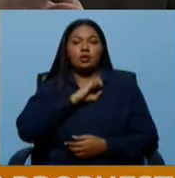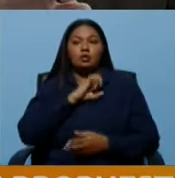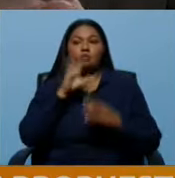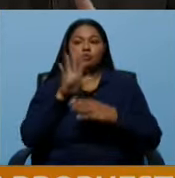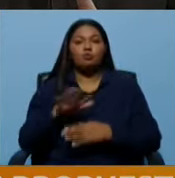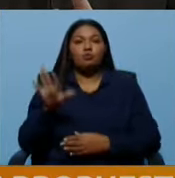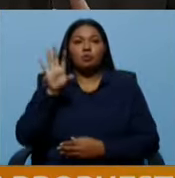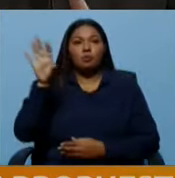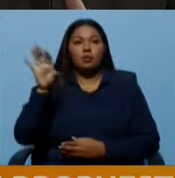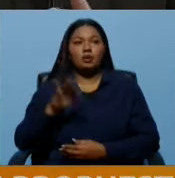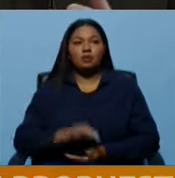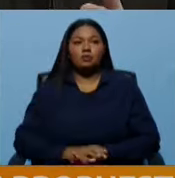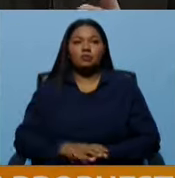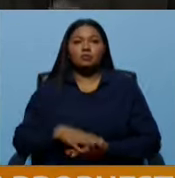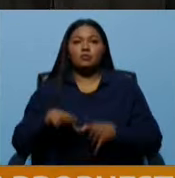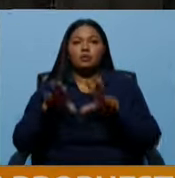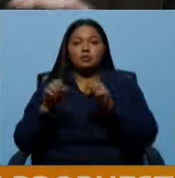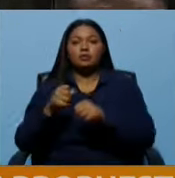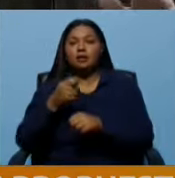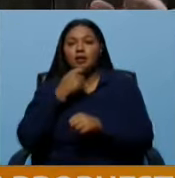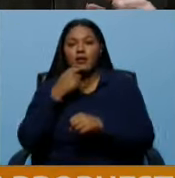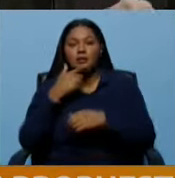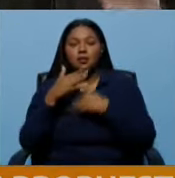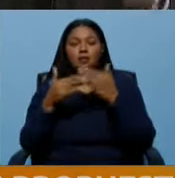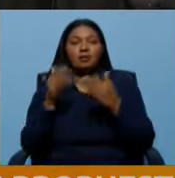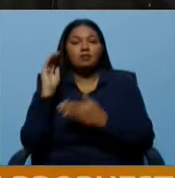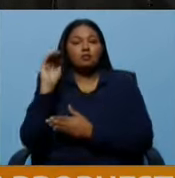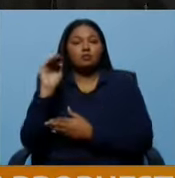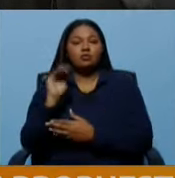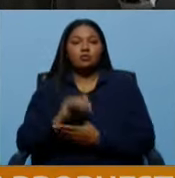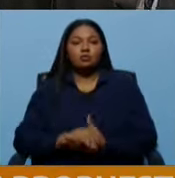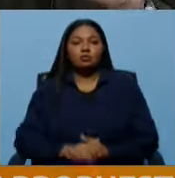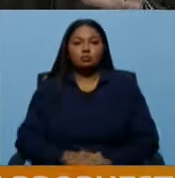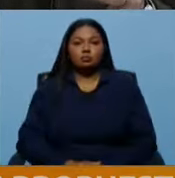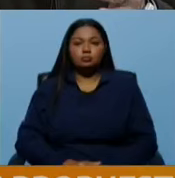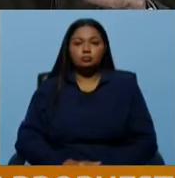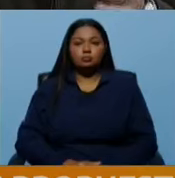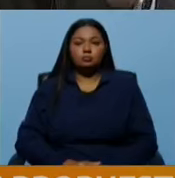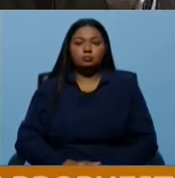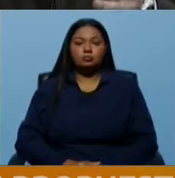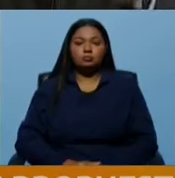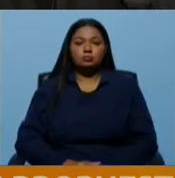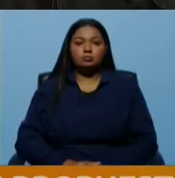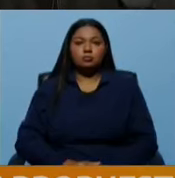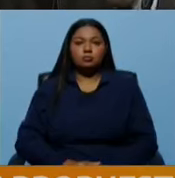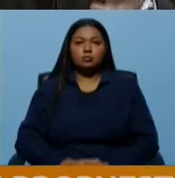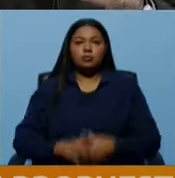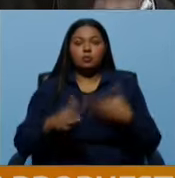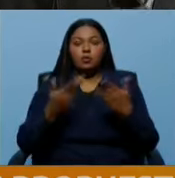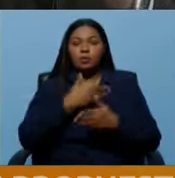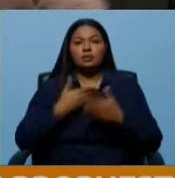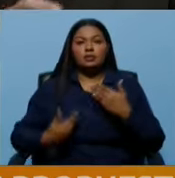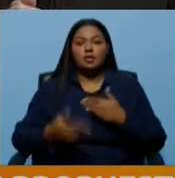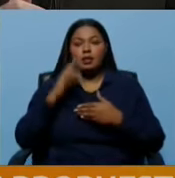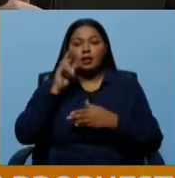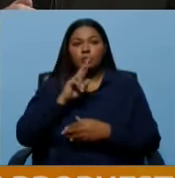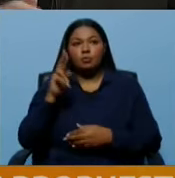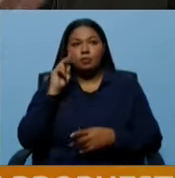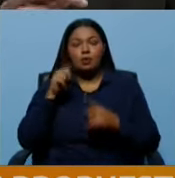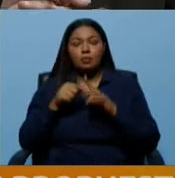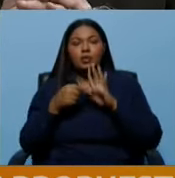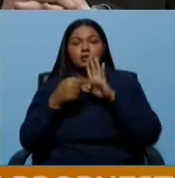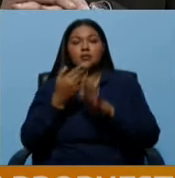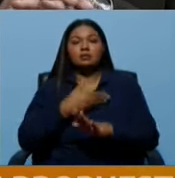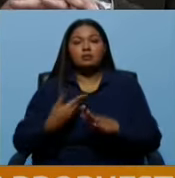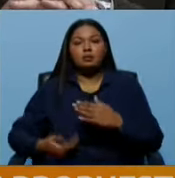tiene una cita bellísima, una cita enorme, una cita con el futuro, que es cuando el presidente de la República es proclamado y se juramenta ahí como presidente de la